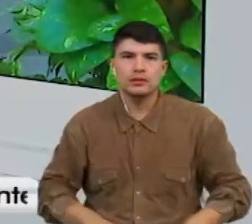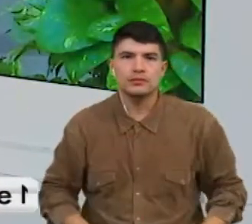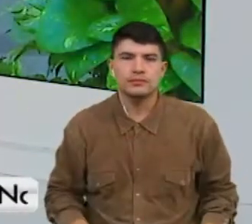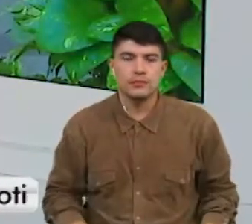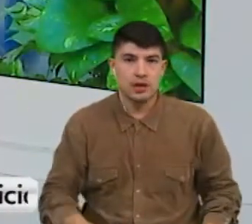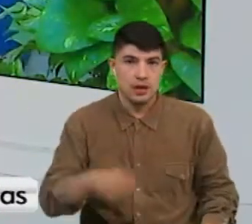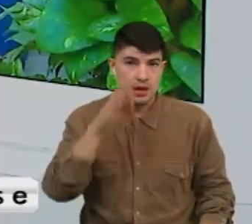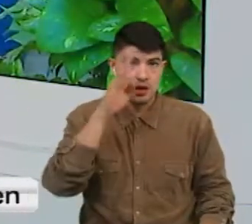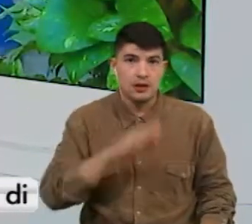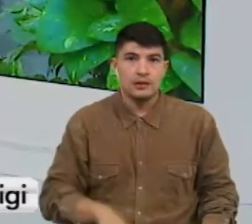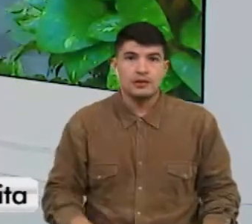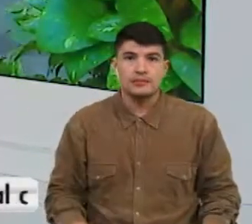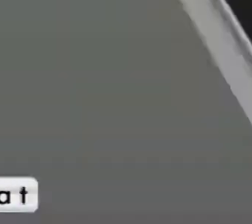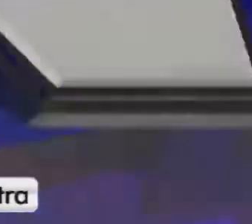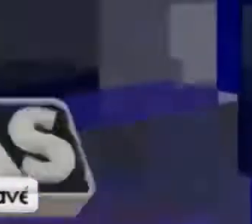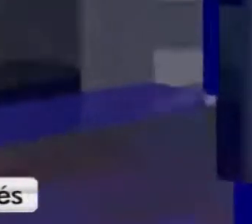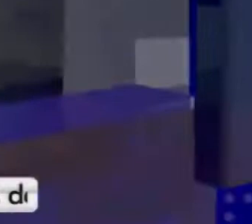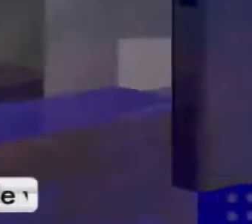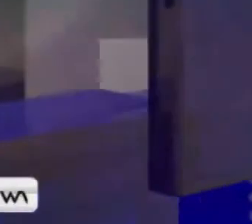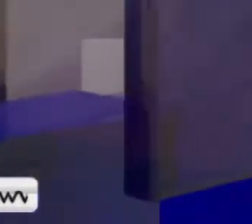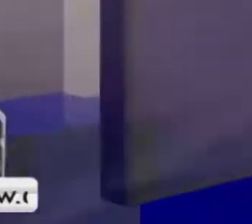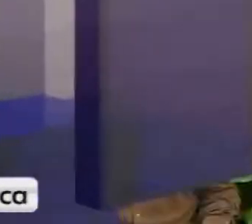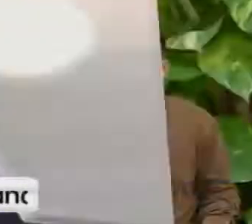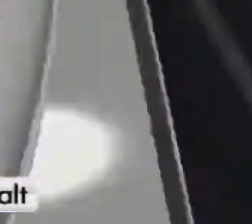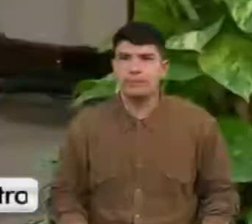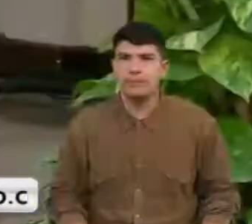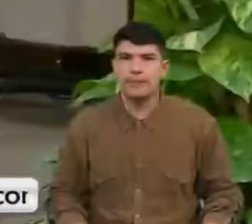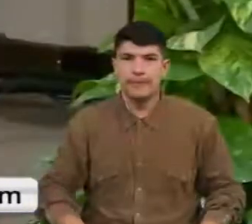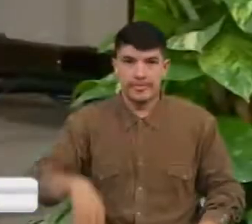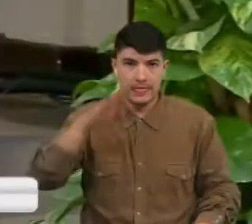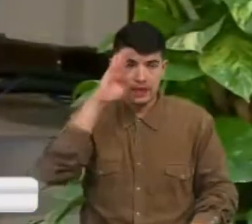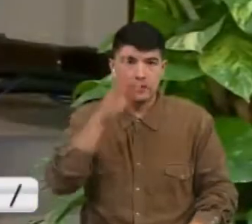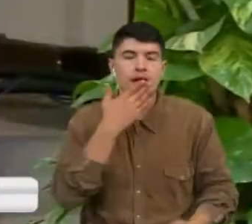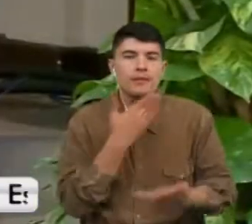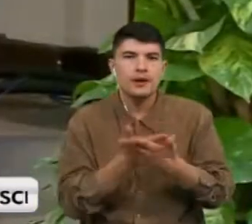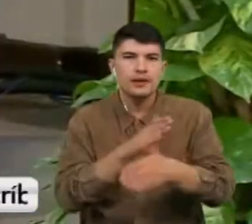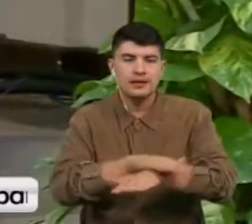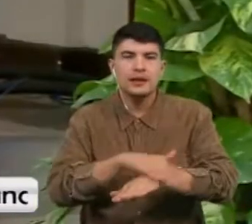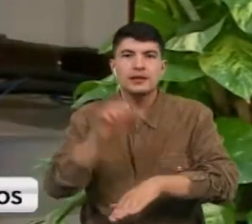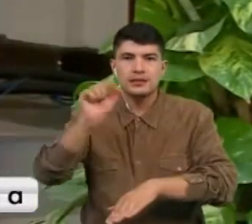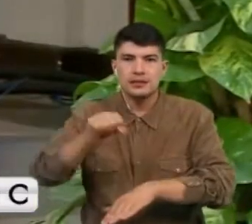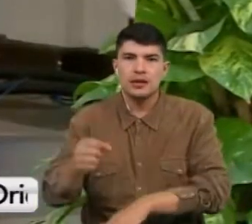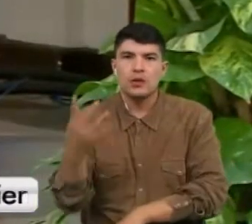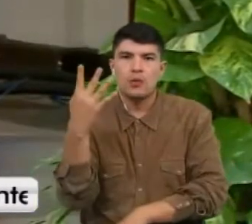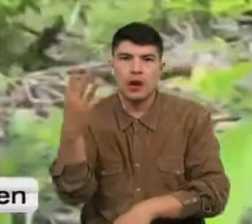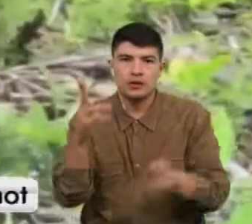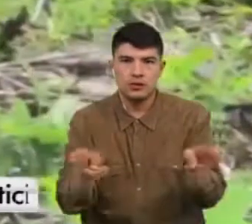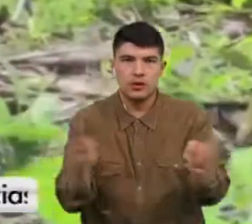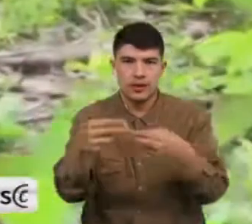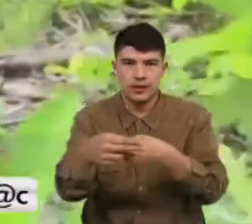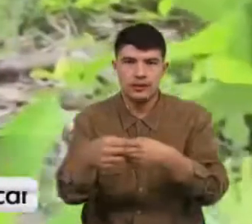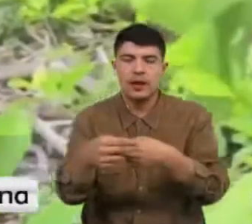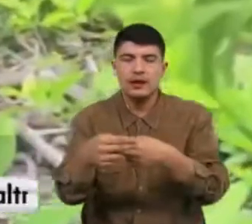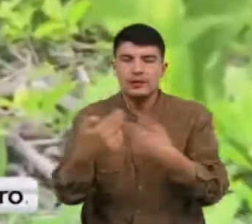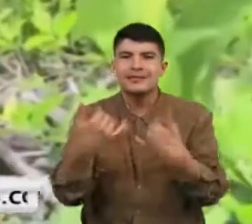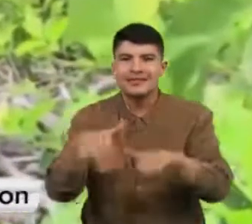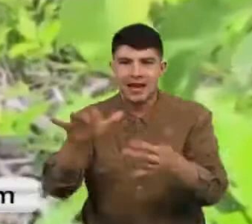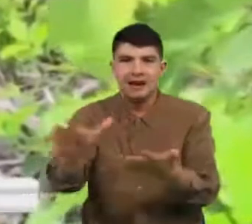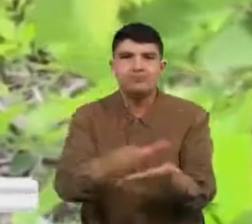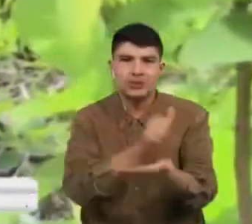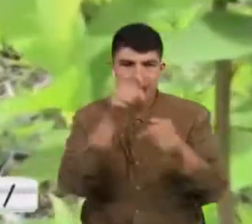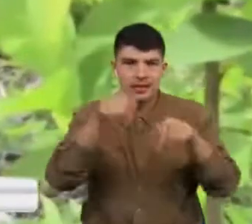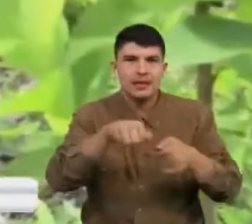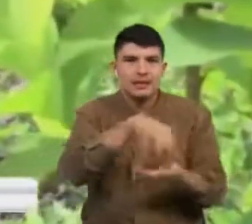Hola, María Ángel y televidente, muy buenas tardes para usted también. Pues en total son 4 las hectáreas que ya han sido erradicadas de cultivos ilícitos en el departamento de